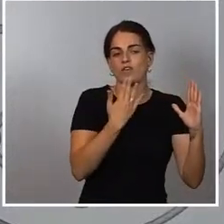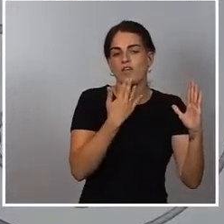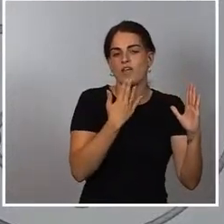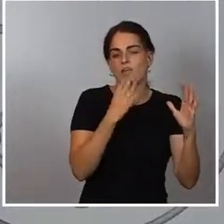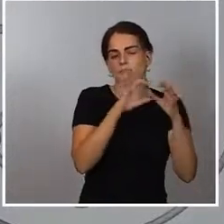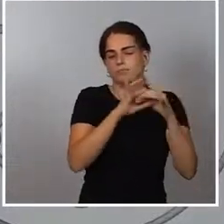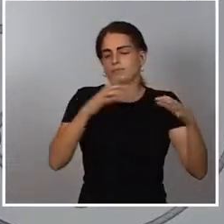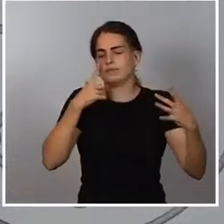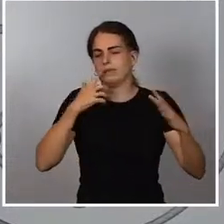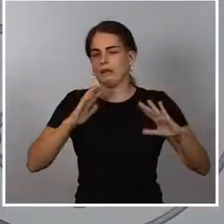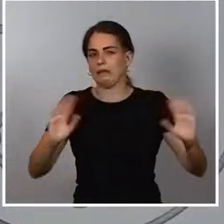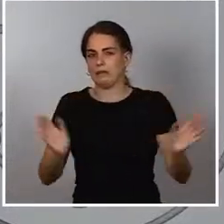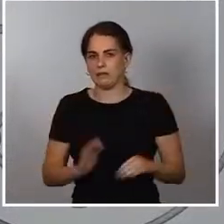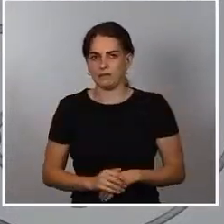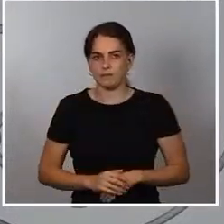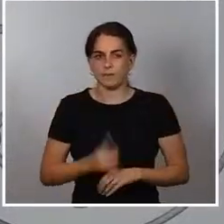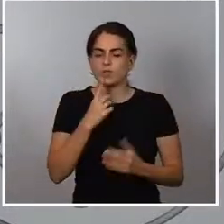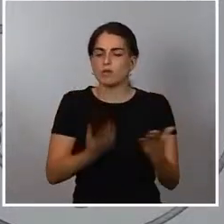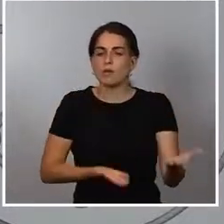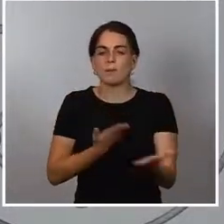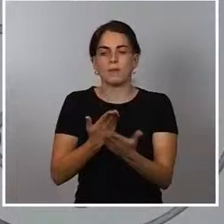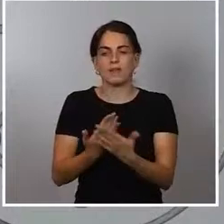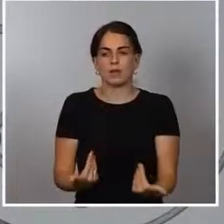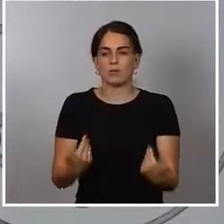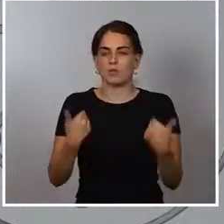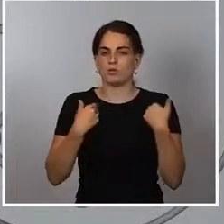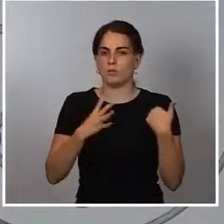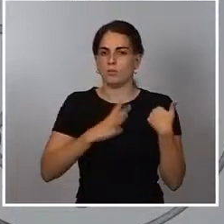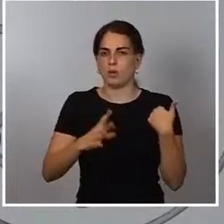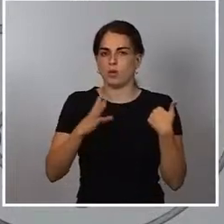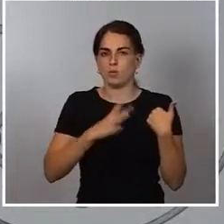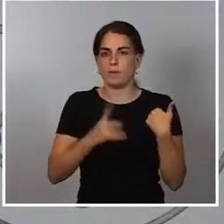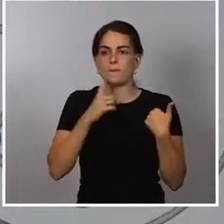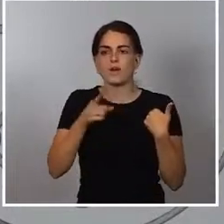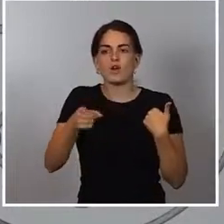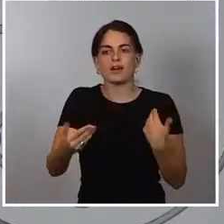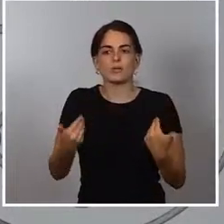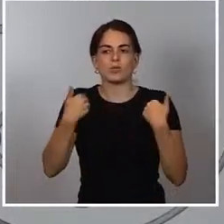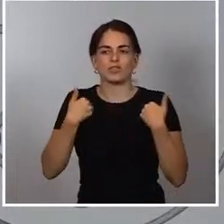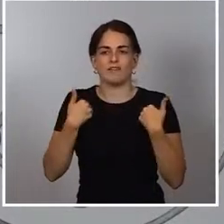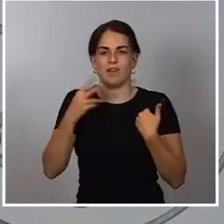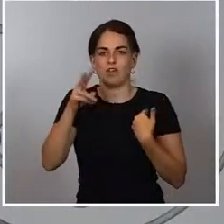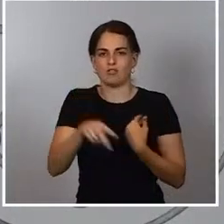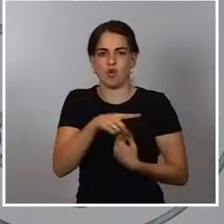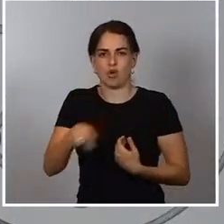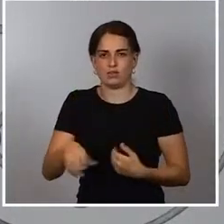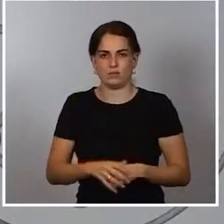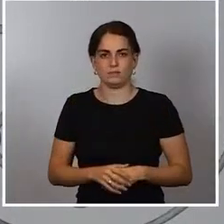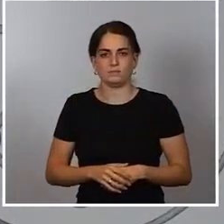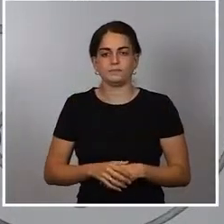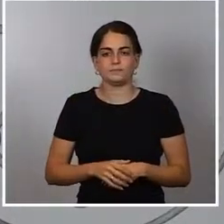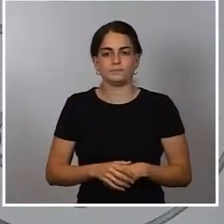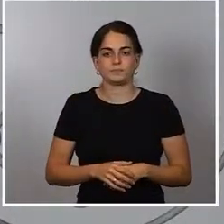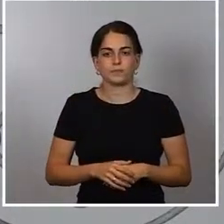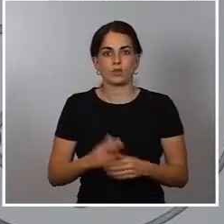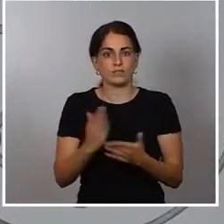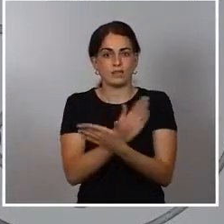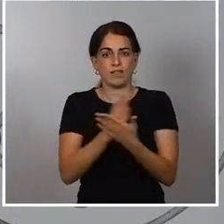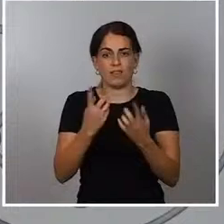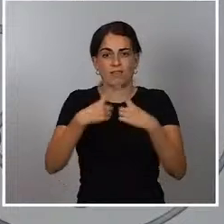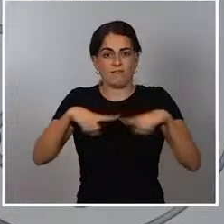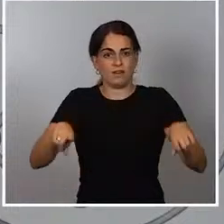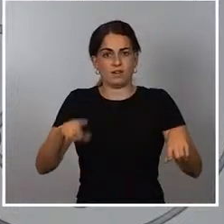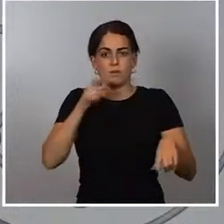pedirles responsabilidad pero no responsabilizar los no sé si esta distinción me pueden entender yo creo que con la gente joven